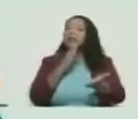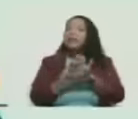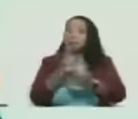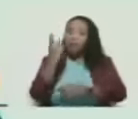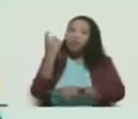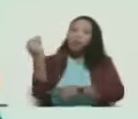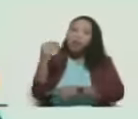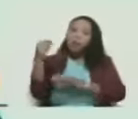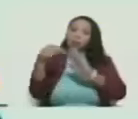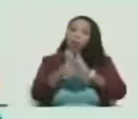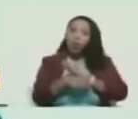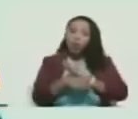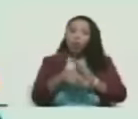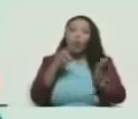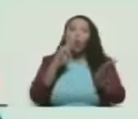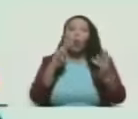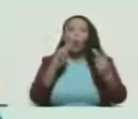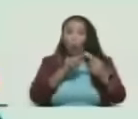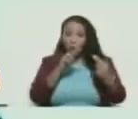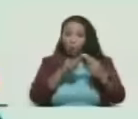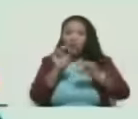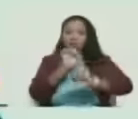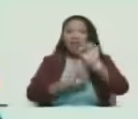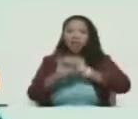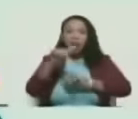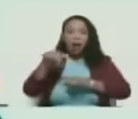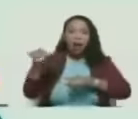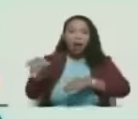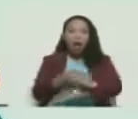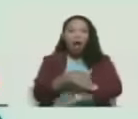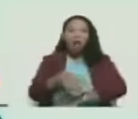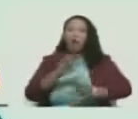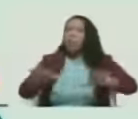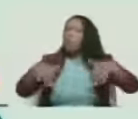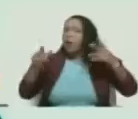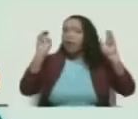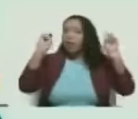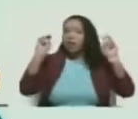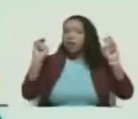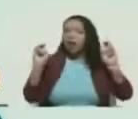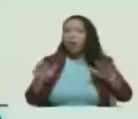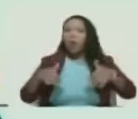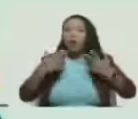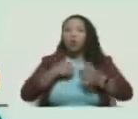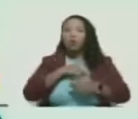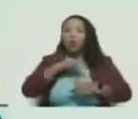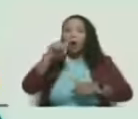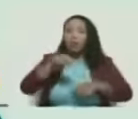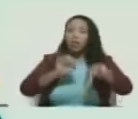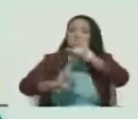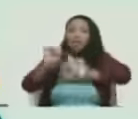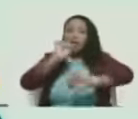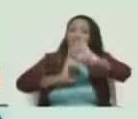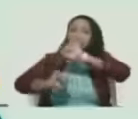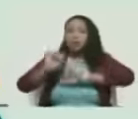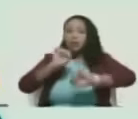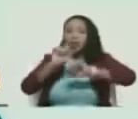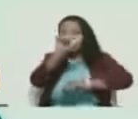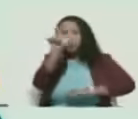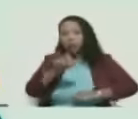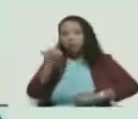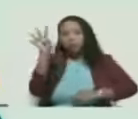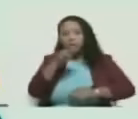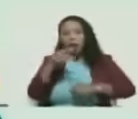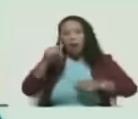profundizar, conocer y defender en la calle cuáles son los elementos por los cuales nosotros estamos defendiendo el Esequibo de la